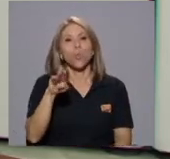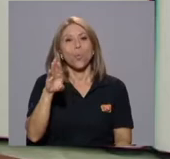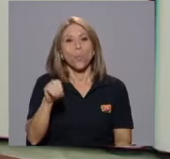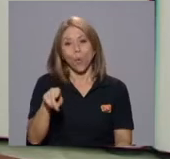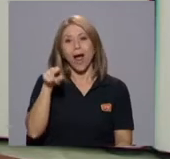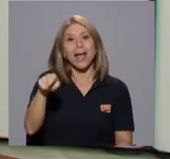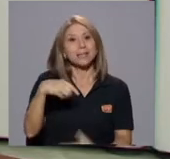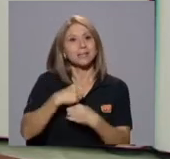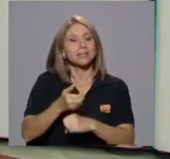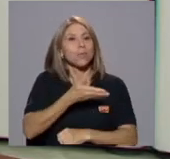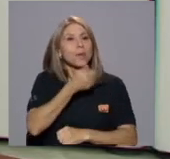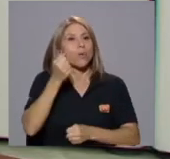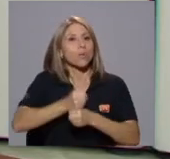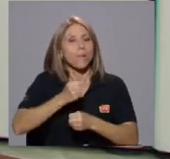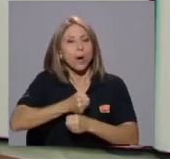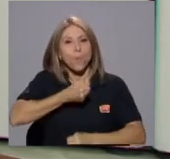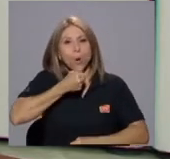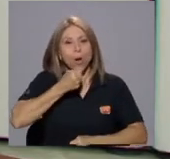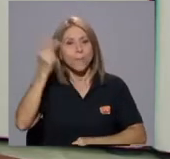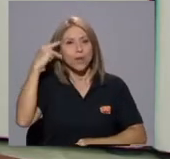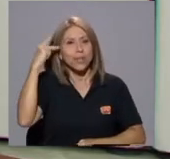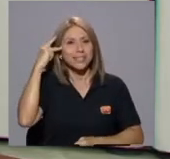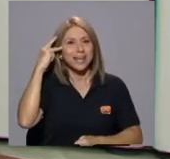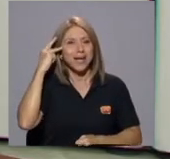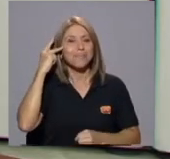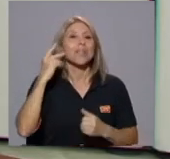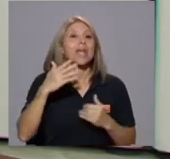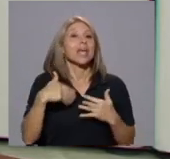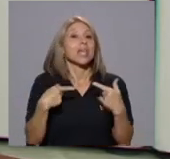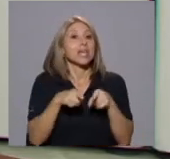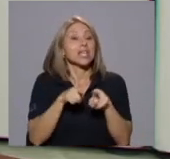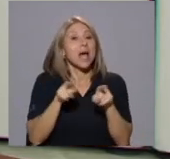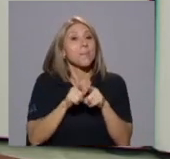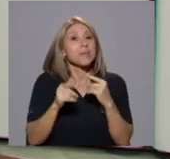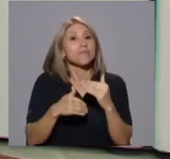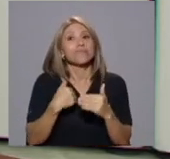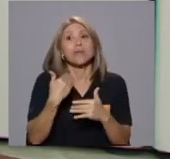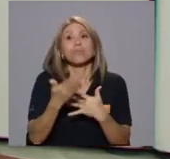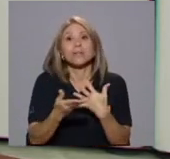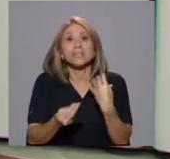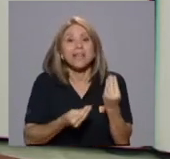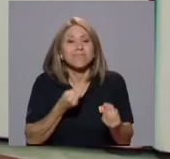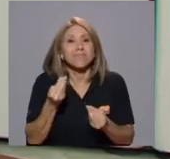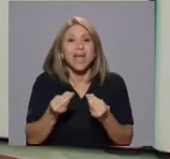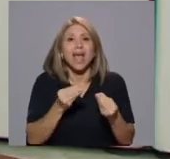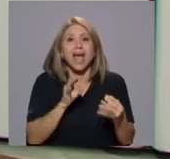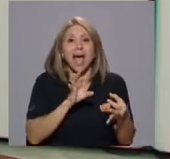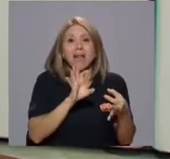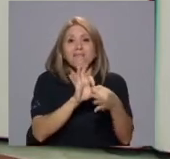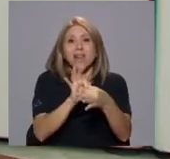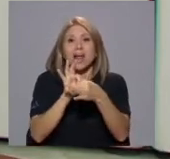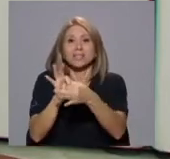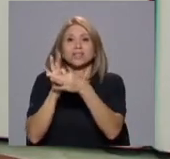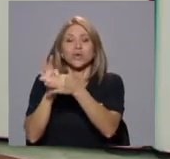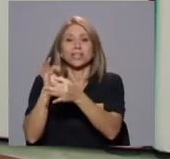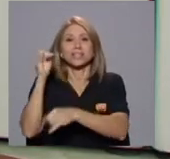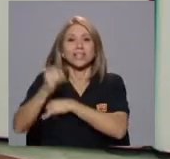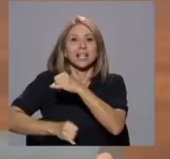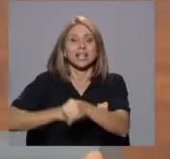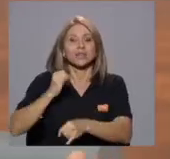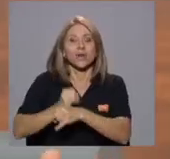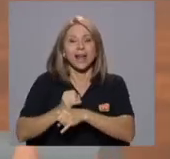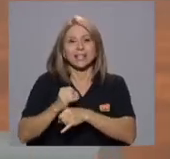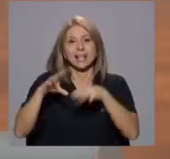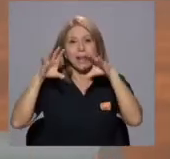de política. Y luego dio el salto también a hacer relaciones internacionales desde la Embajada de Venezuela. Así que